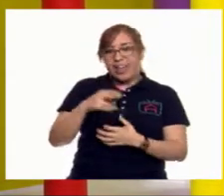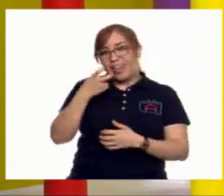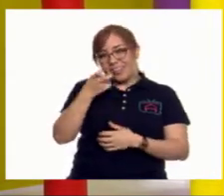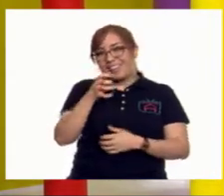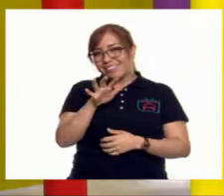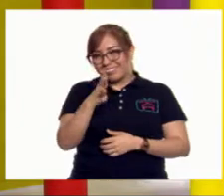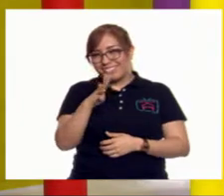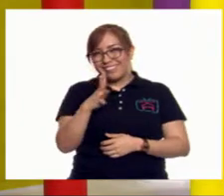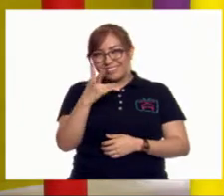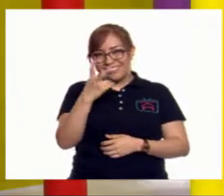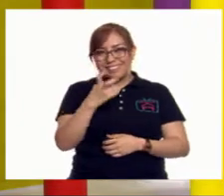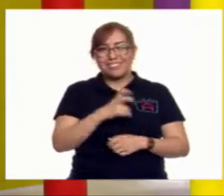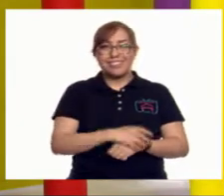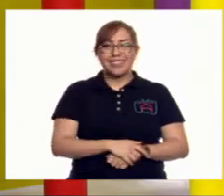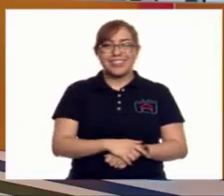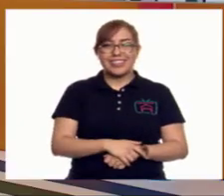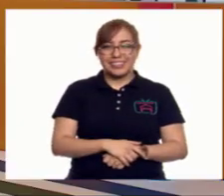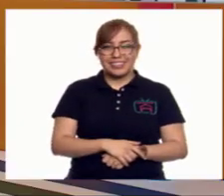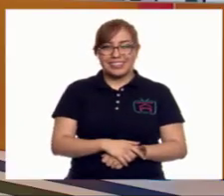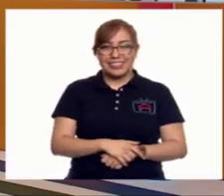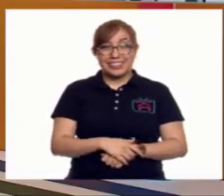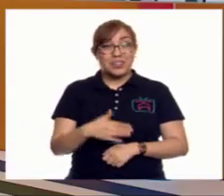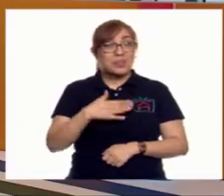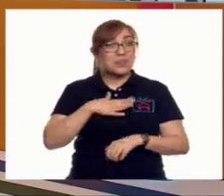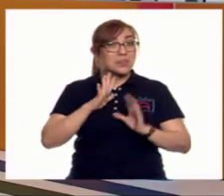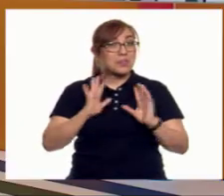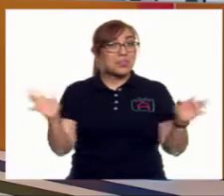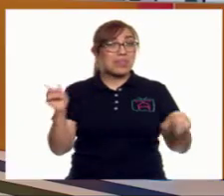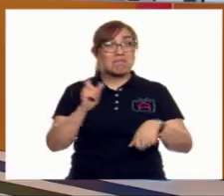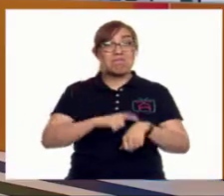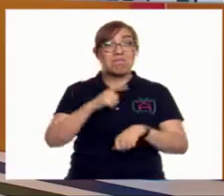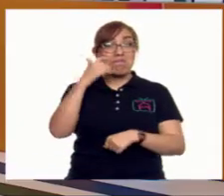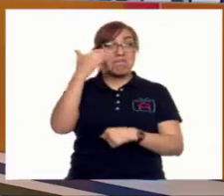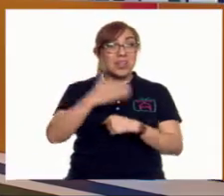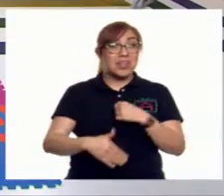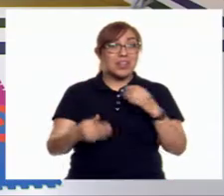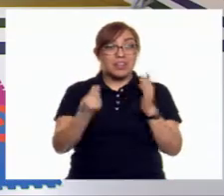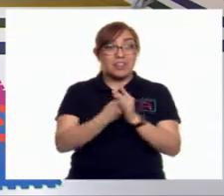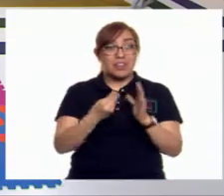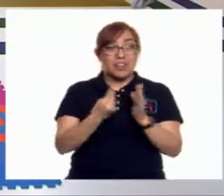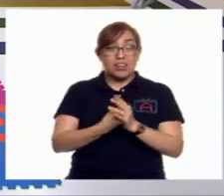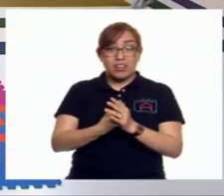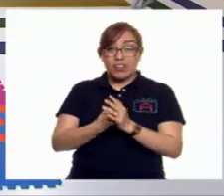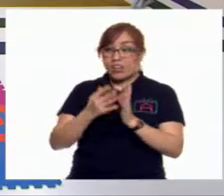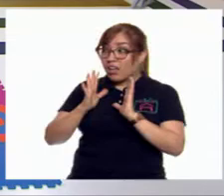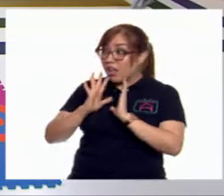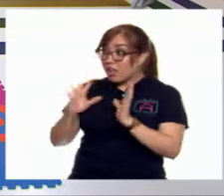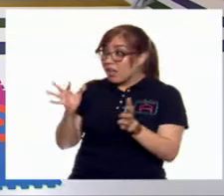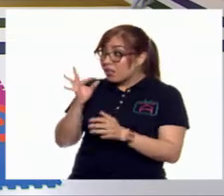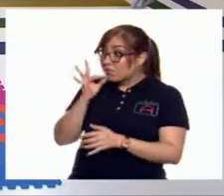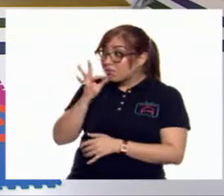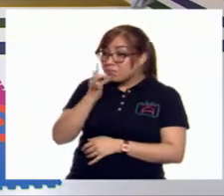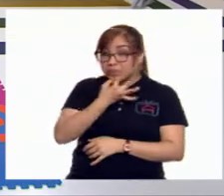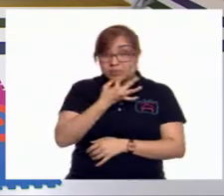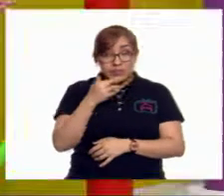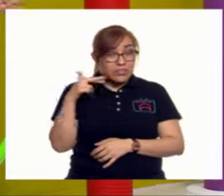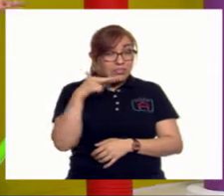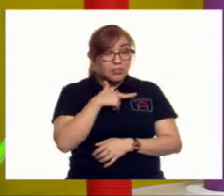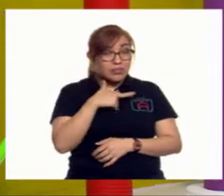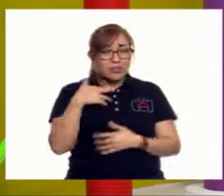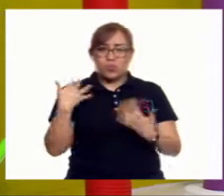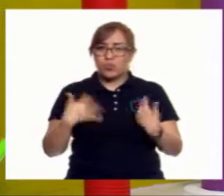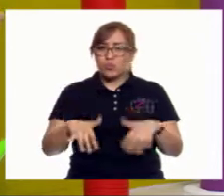¿eh? Claro, muy bien. Y por hoy hemos terminado nuestra clase. ¡Ay! ¿Así de rápido, maestra? ¡Así de rápido!